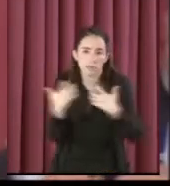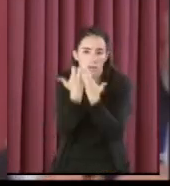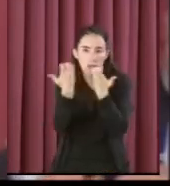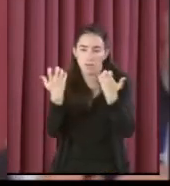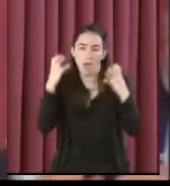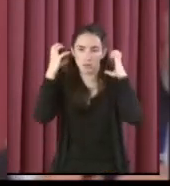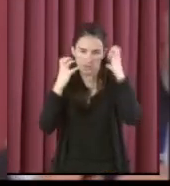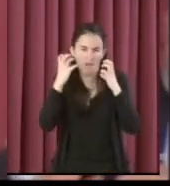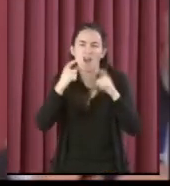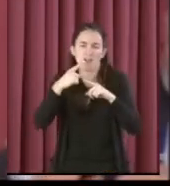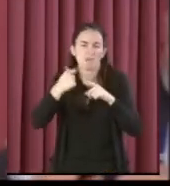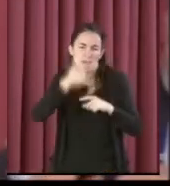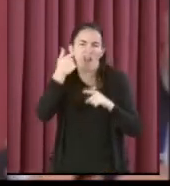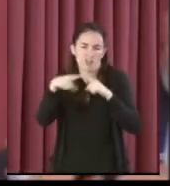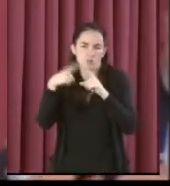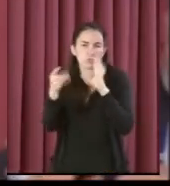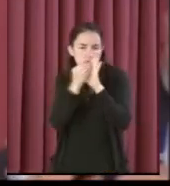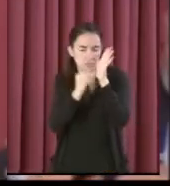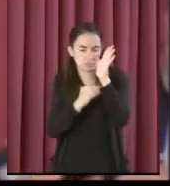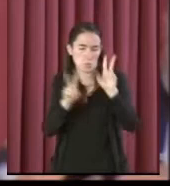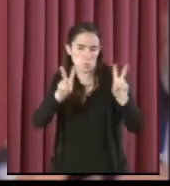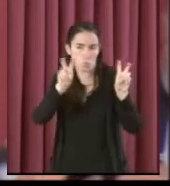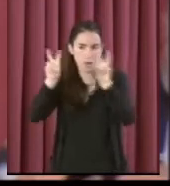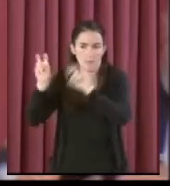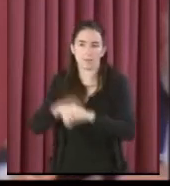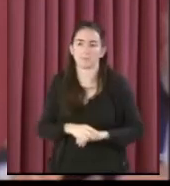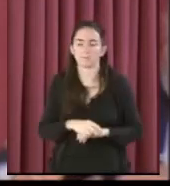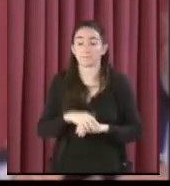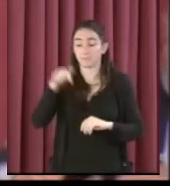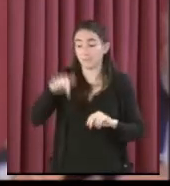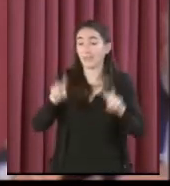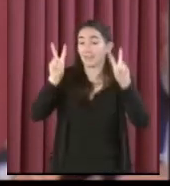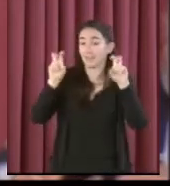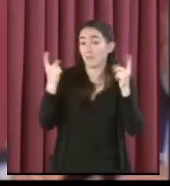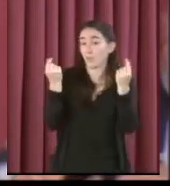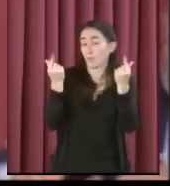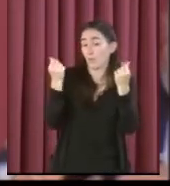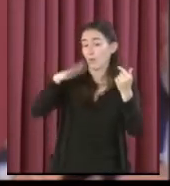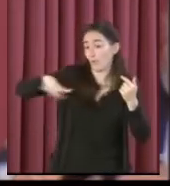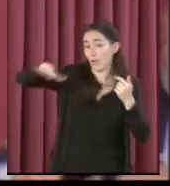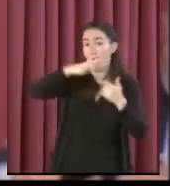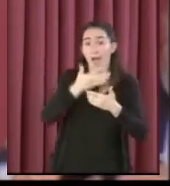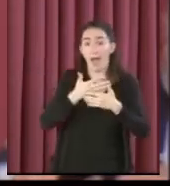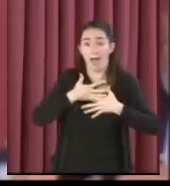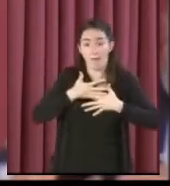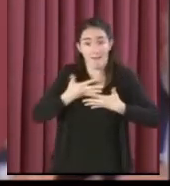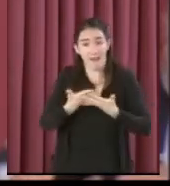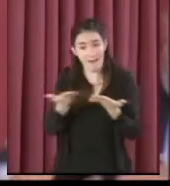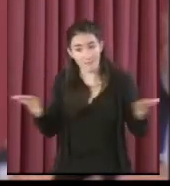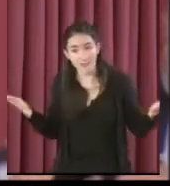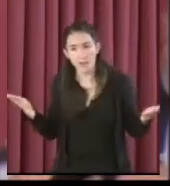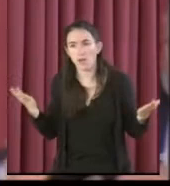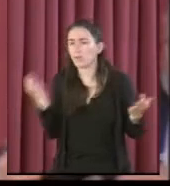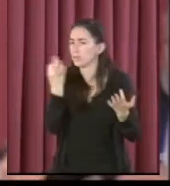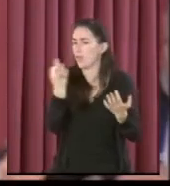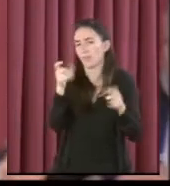novedosas cuestiones. En un modelo de ciudad amable, en que avanza el derecho al descanso y la lucha contra el